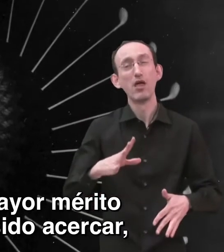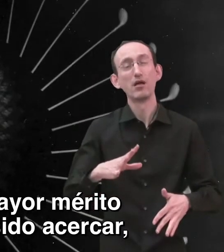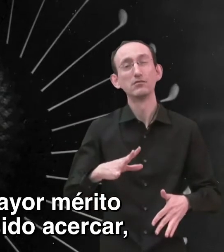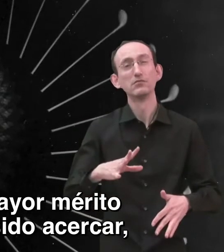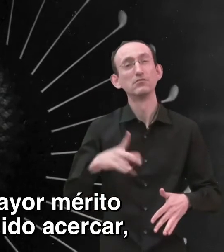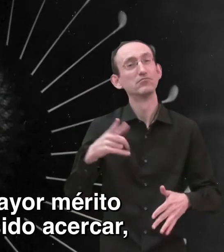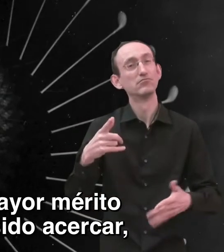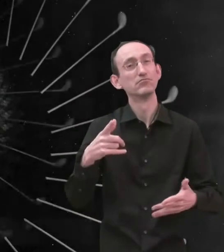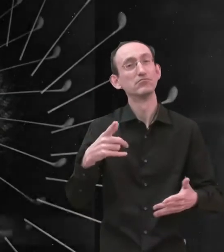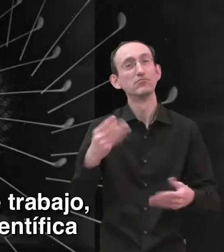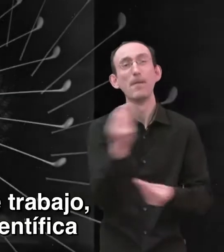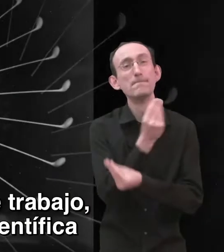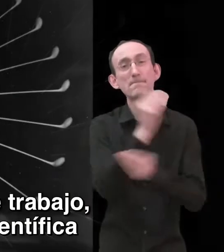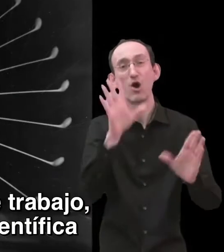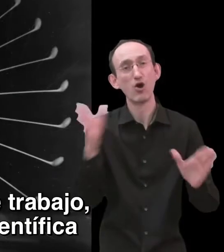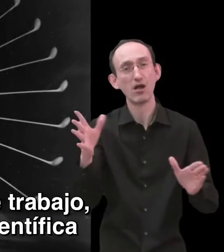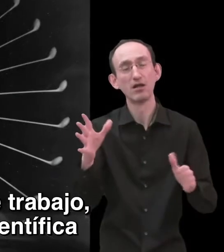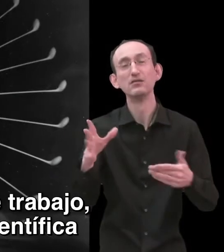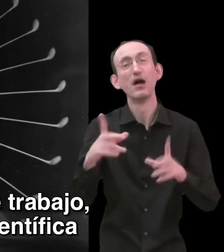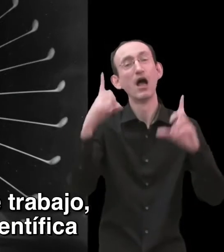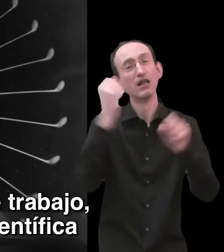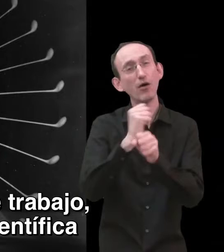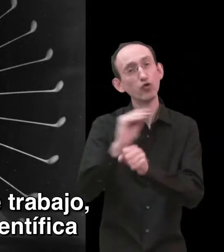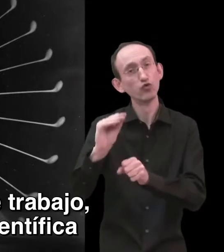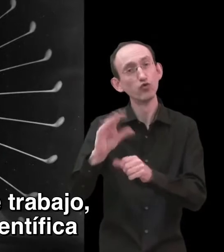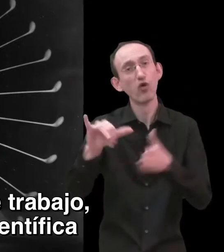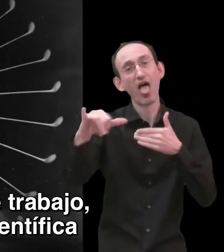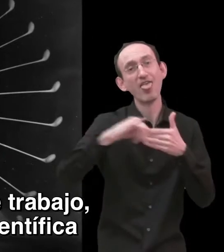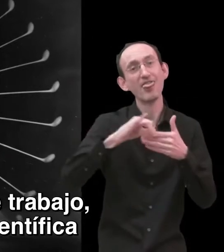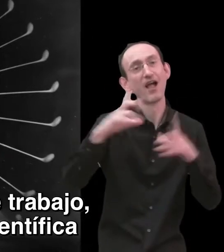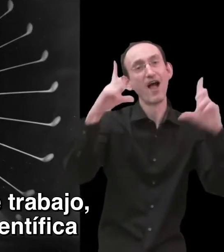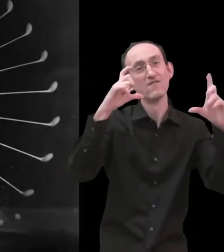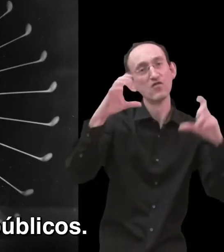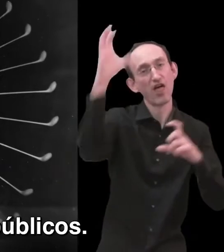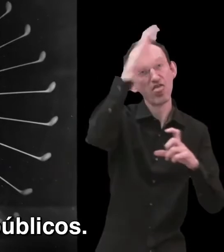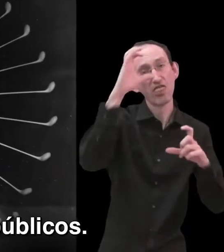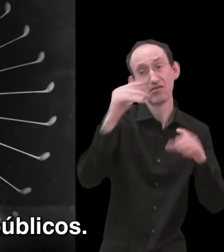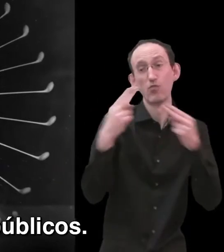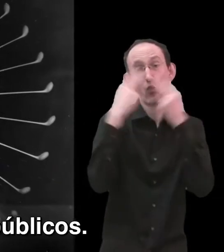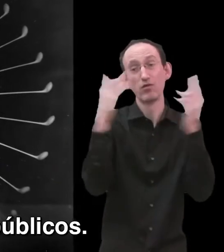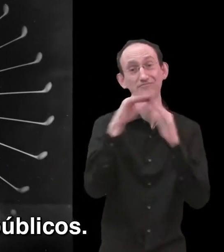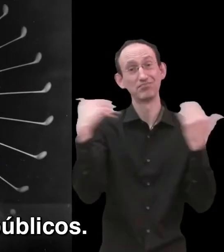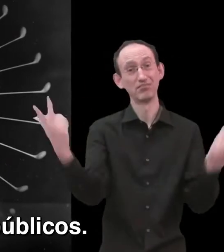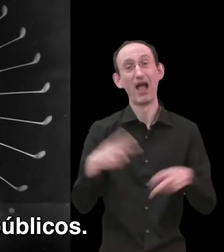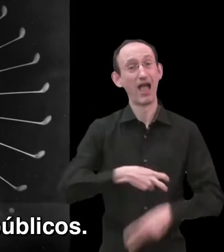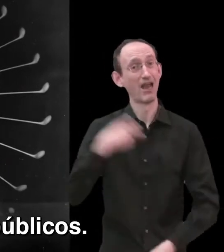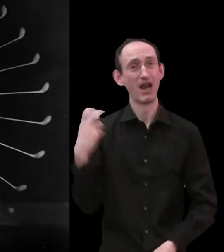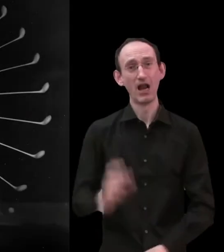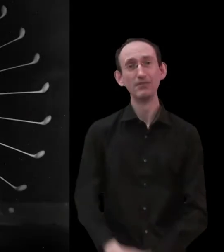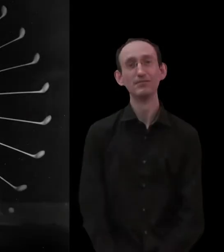Edgerton haya sido acercar, con su paciente trabajo, la fotografía científica a todo tipo de